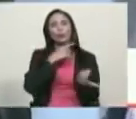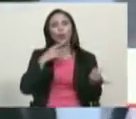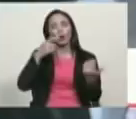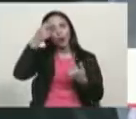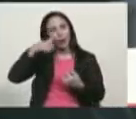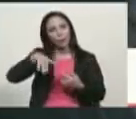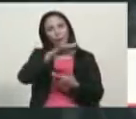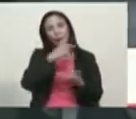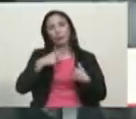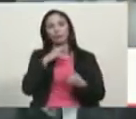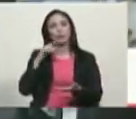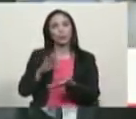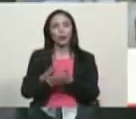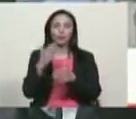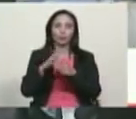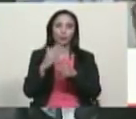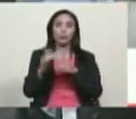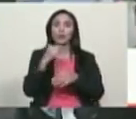Fidel.